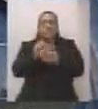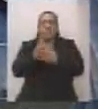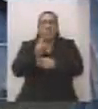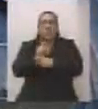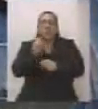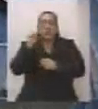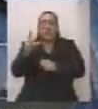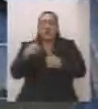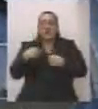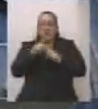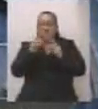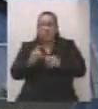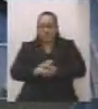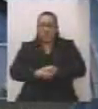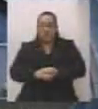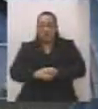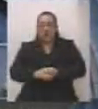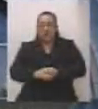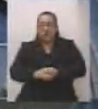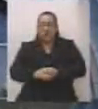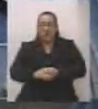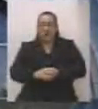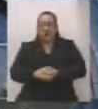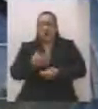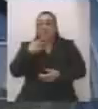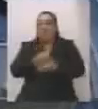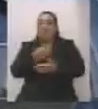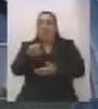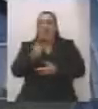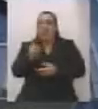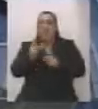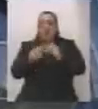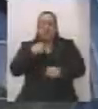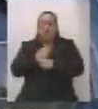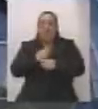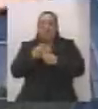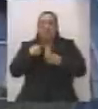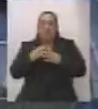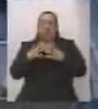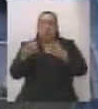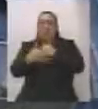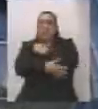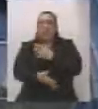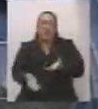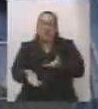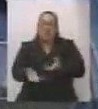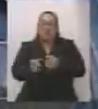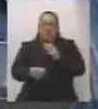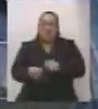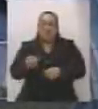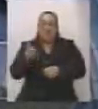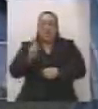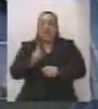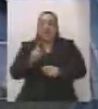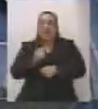muy caro. Tenemos que preguntarnos quién va a pagar dicha capacitación. No van a ser los trabajadores porque son demasiado pobres, los trabajadores de